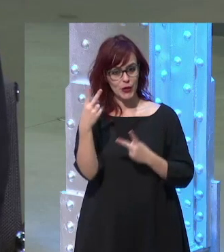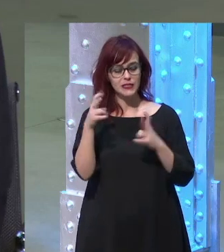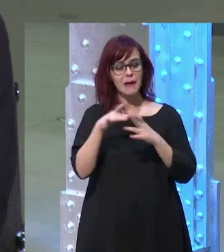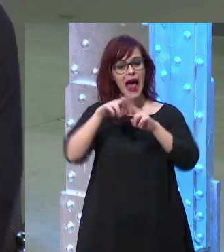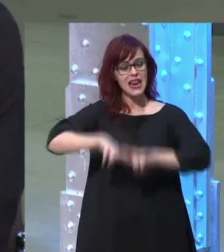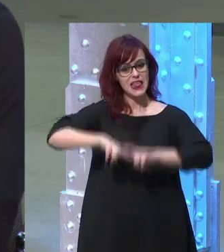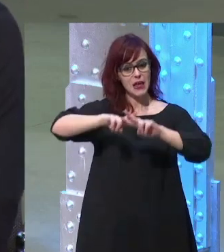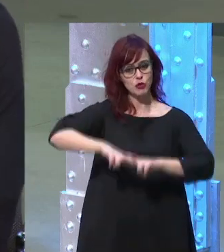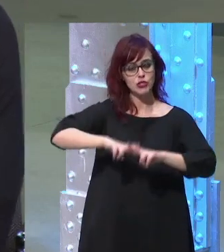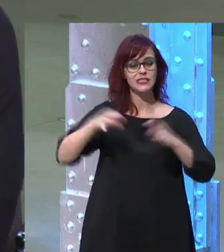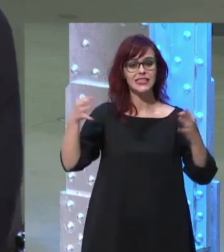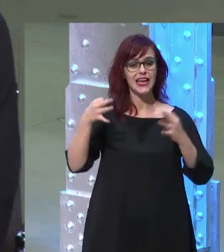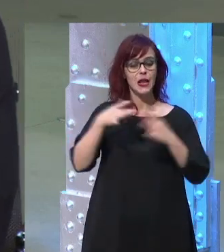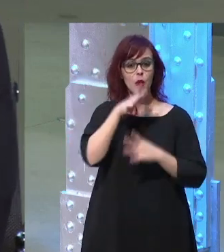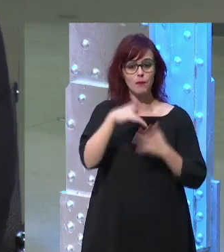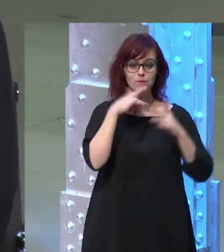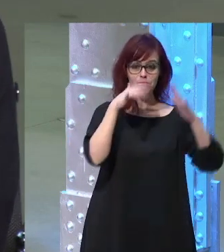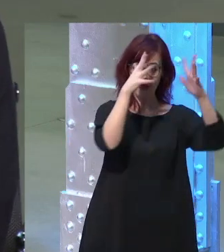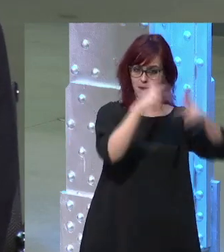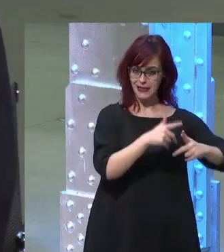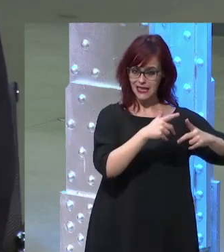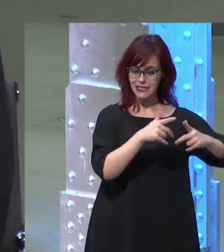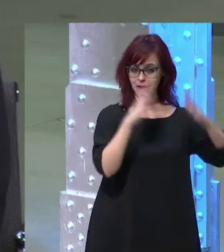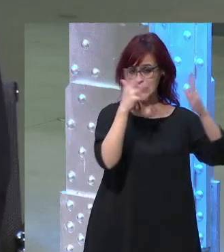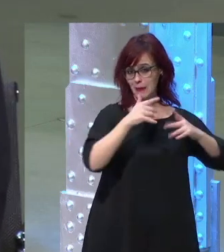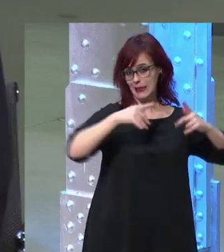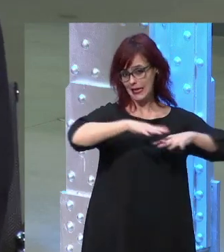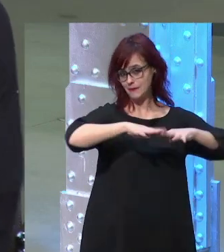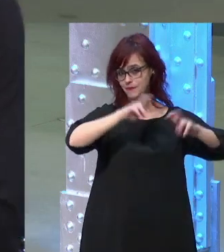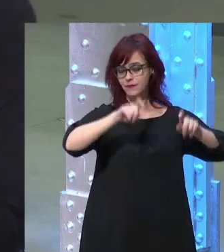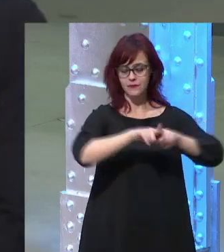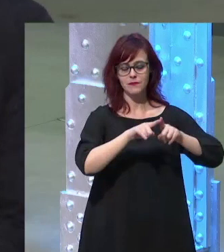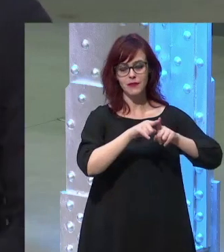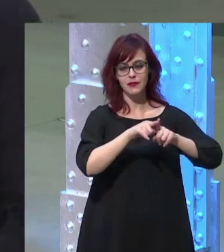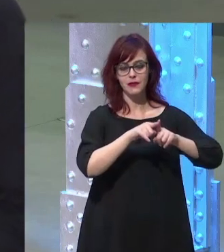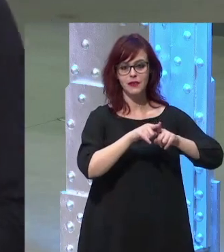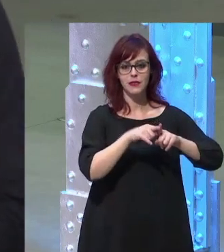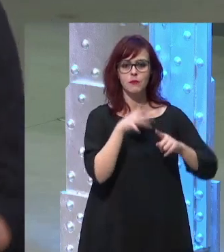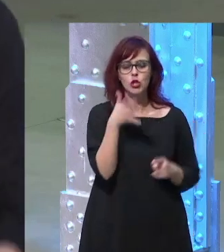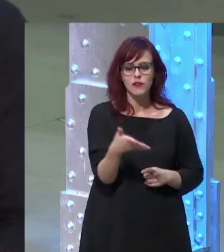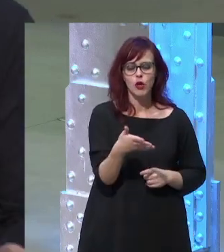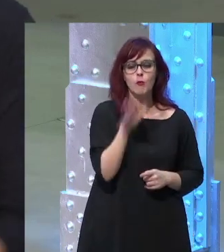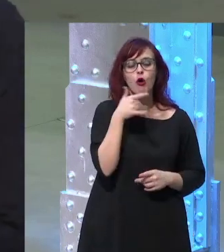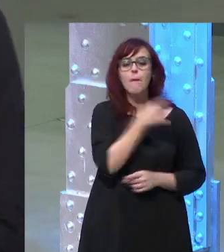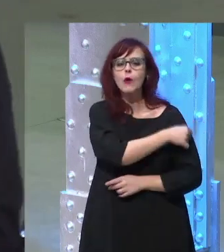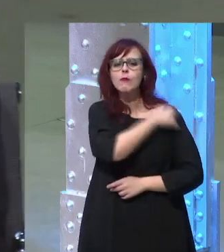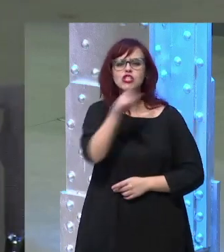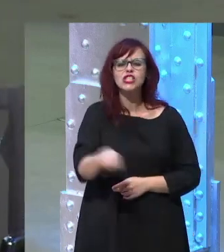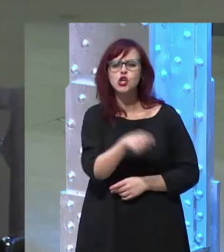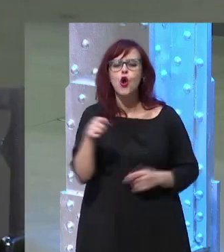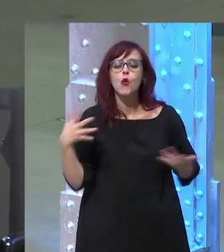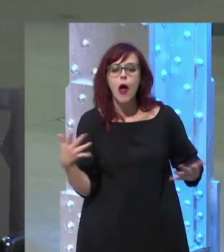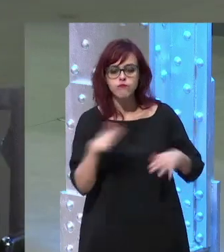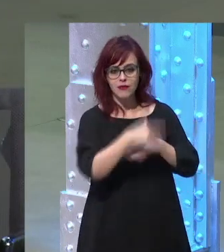porque analizamos qué razones matemáticas nos impelen a decidir si vacunar o no vacunar, pero